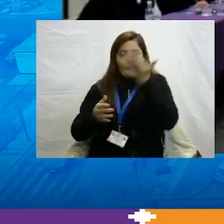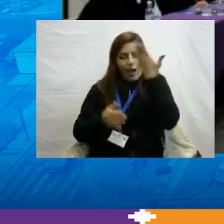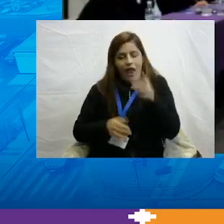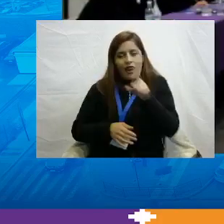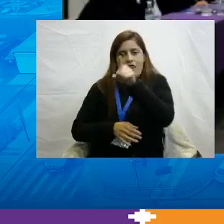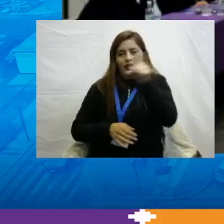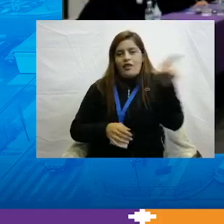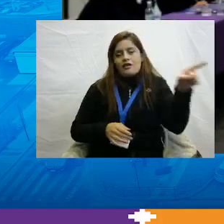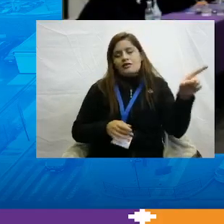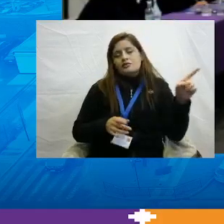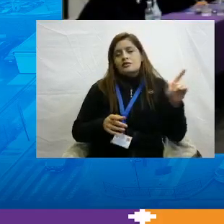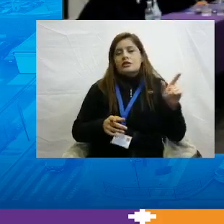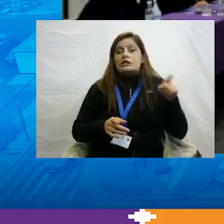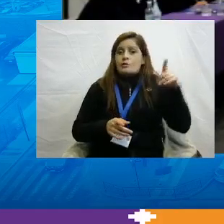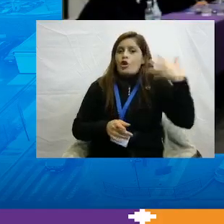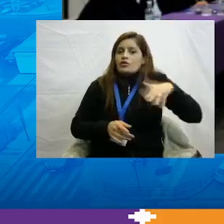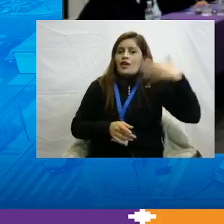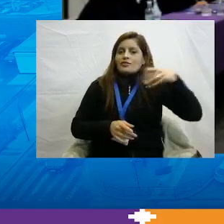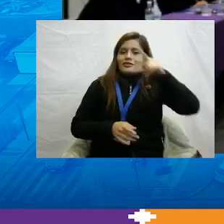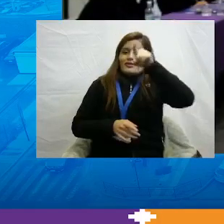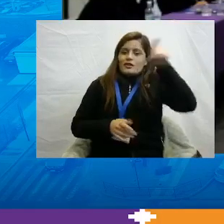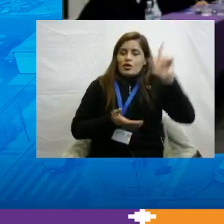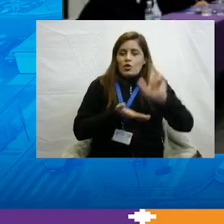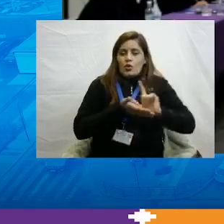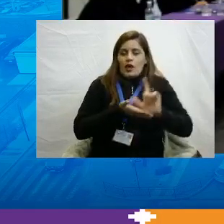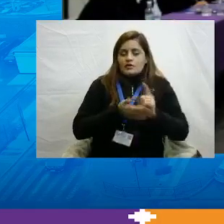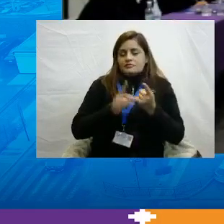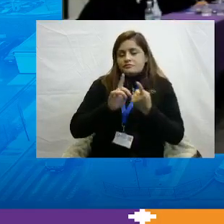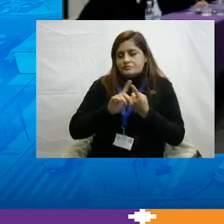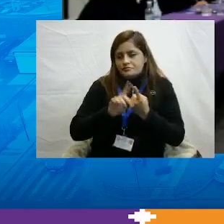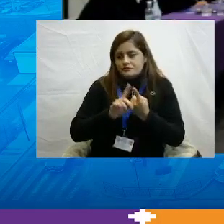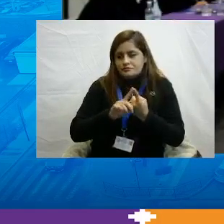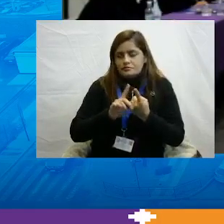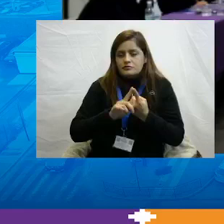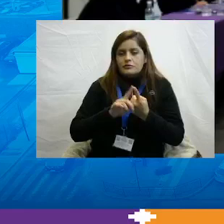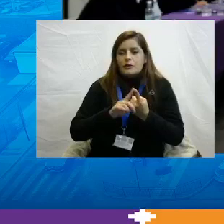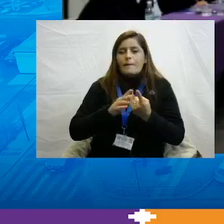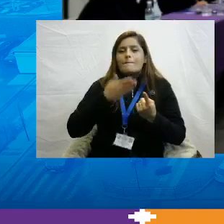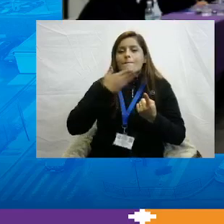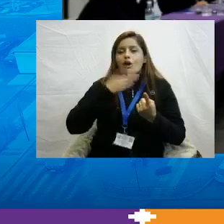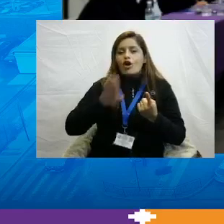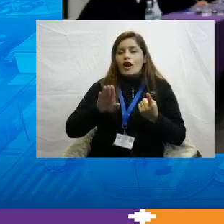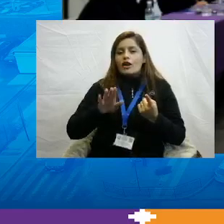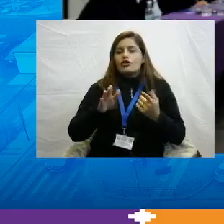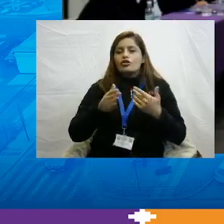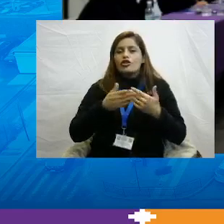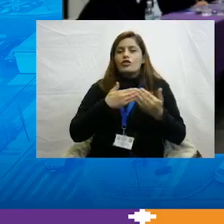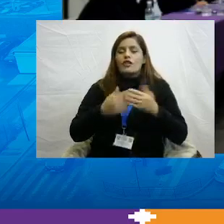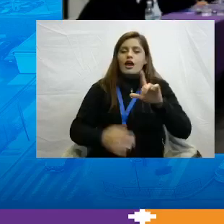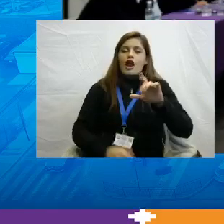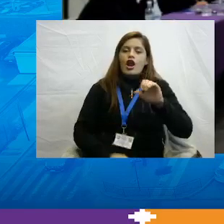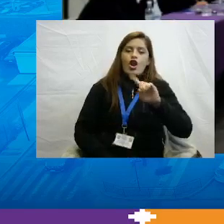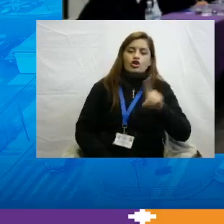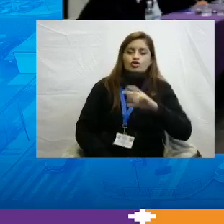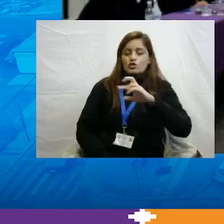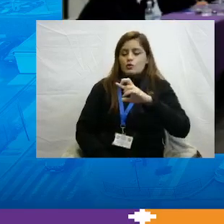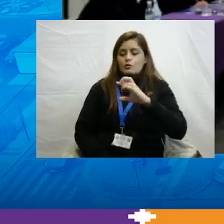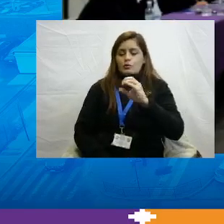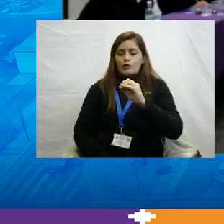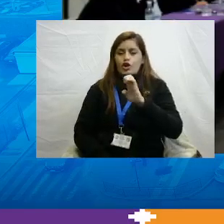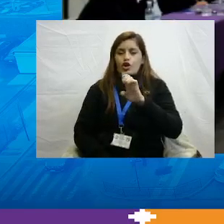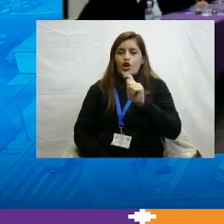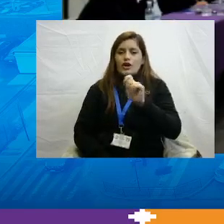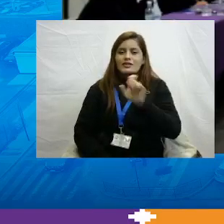sin duda un rol súper fundamental. Me voy a referir al mejoramiento de la sede social Los Poetas, cuánto trabajo hicieron